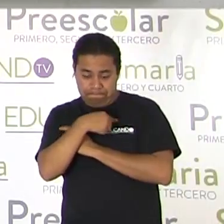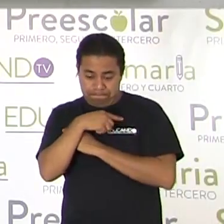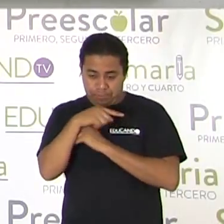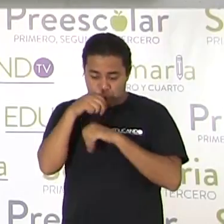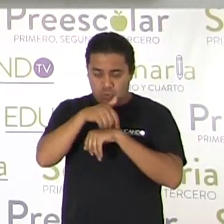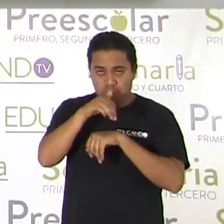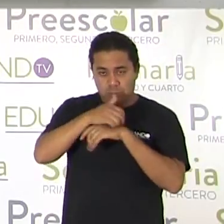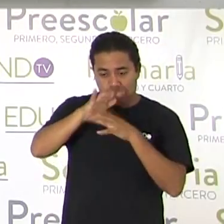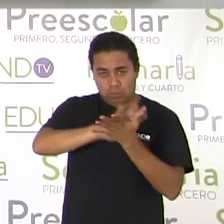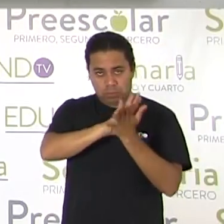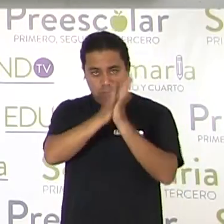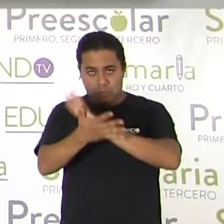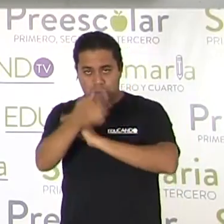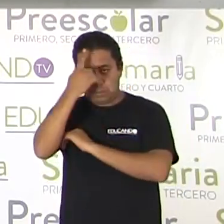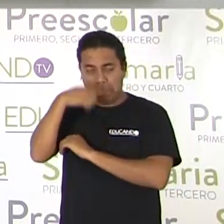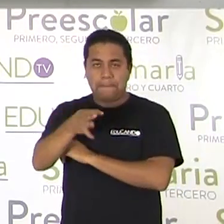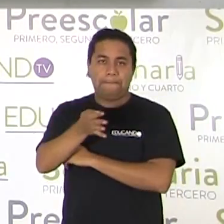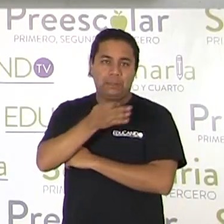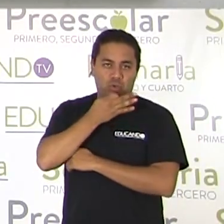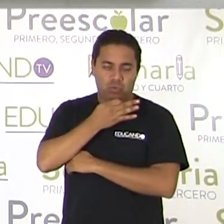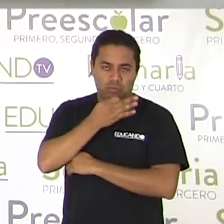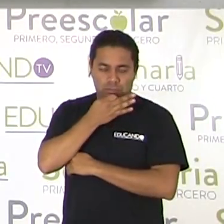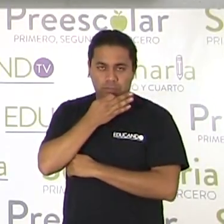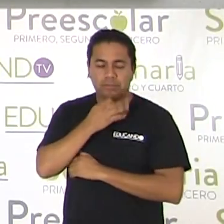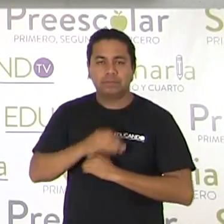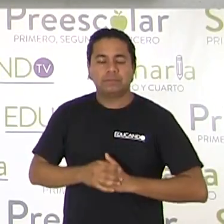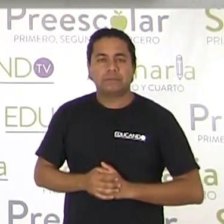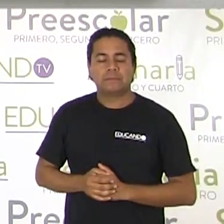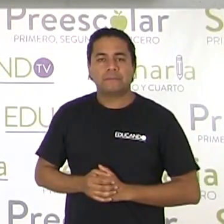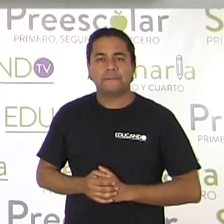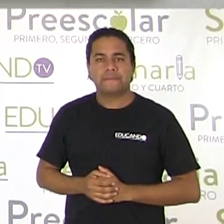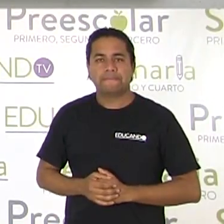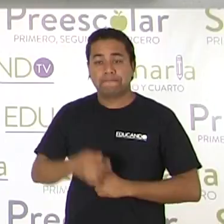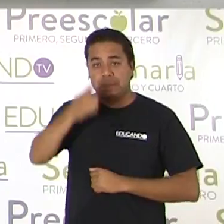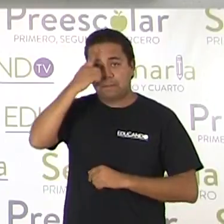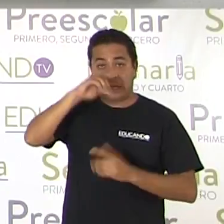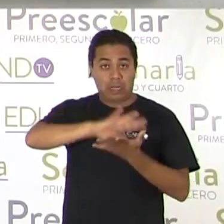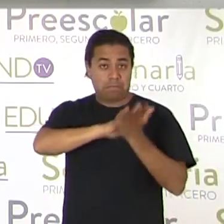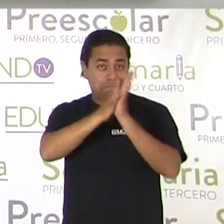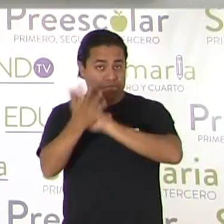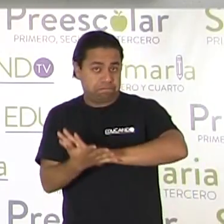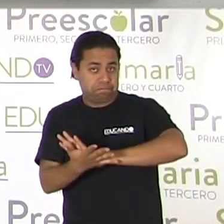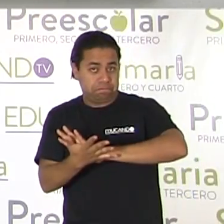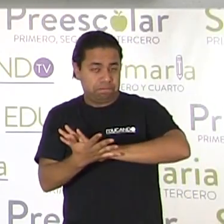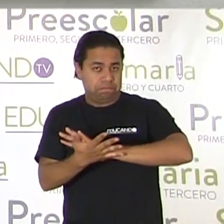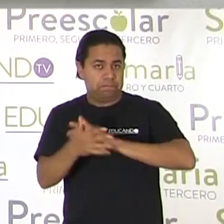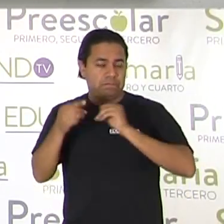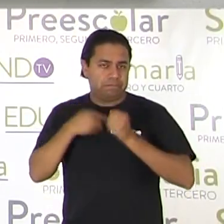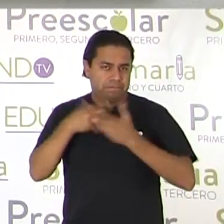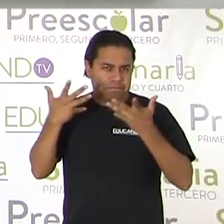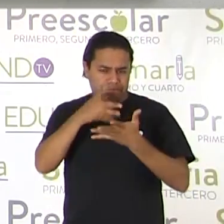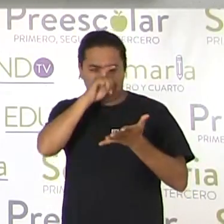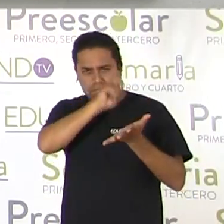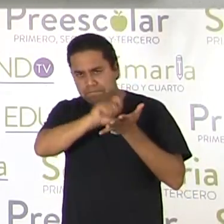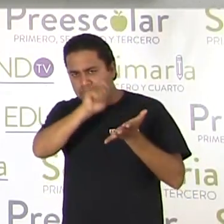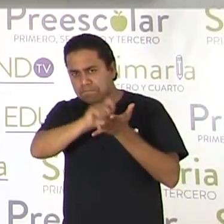números a minutos. Y para convertirlo vamos a hacer